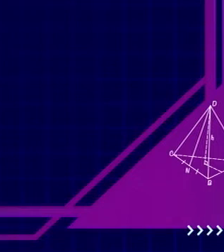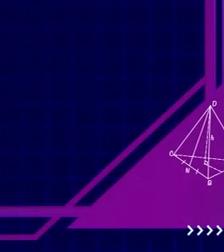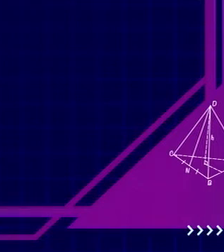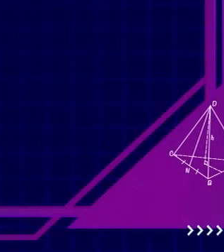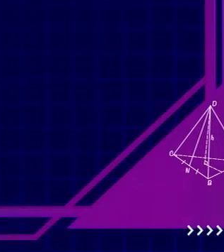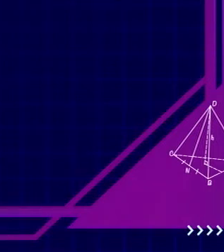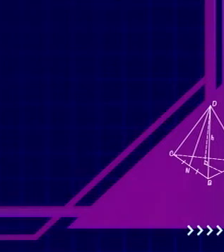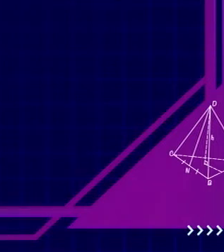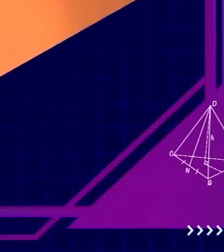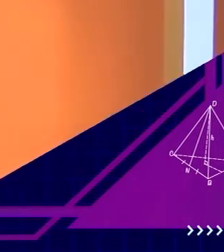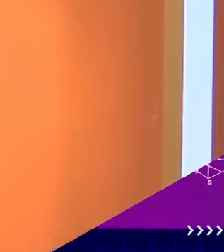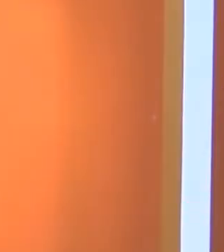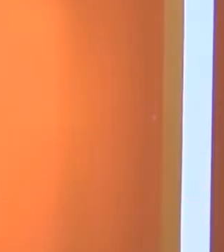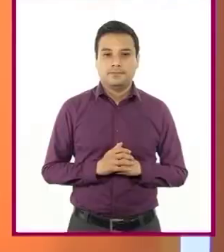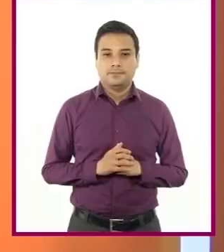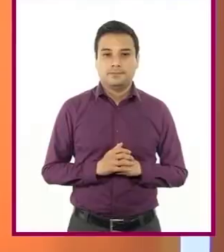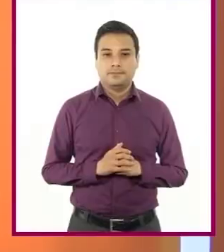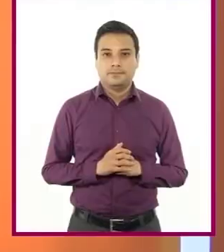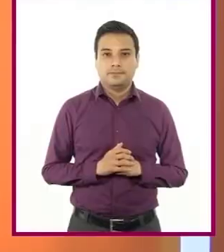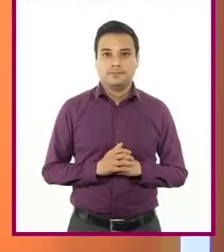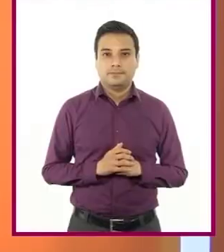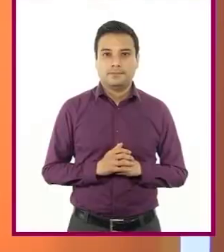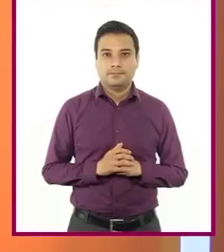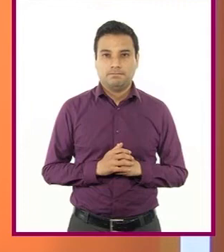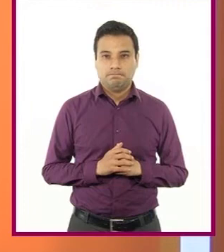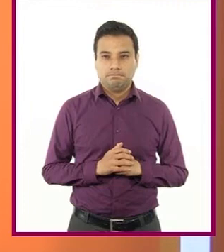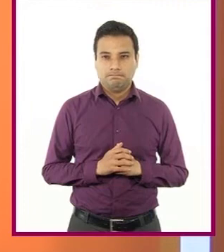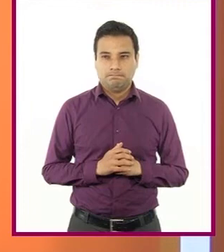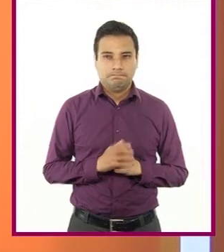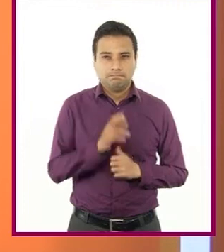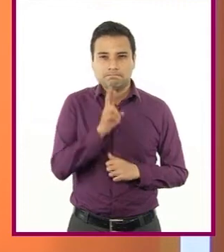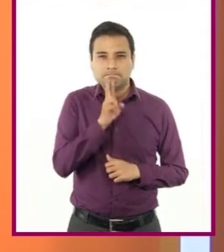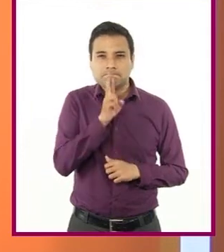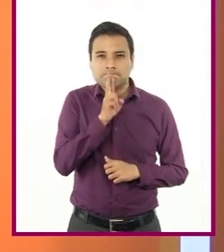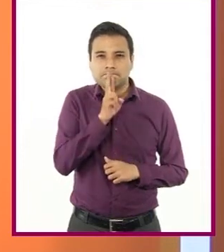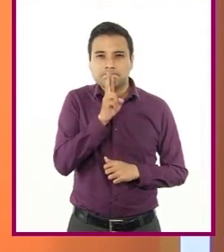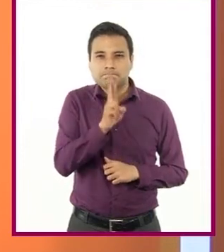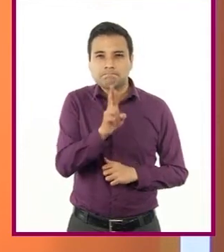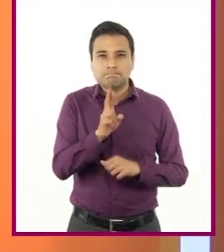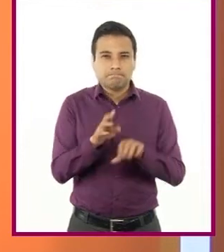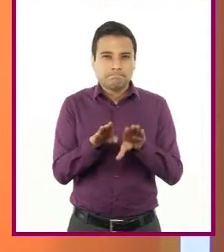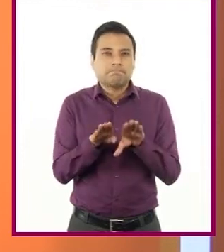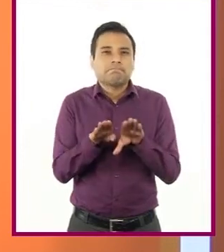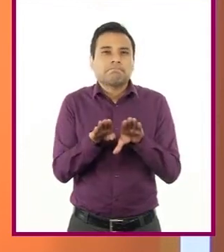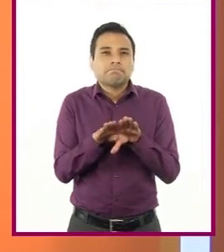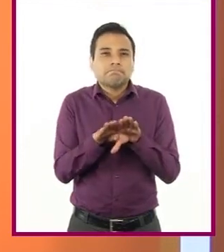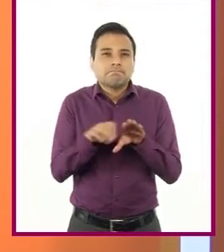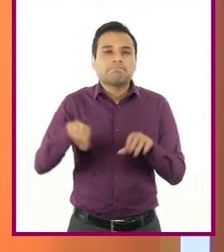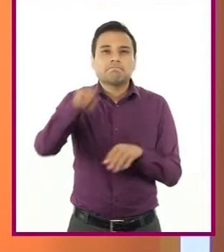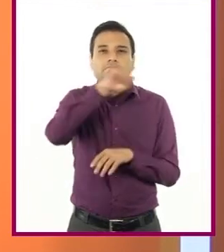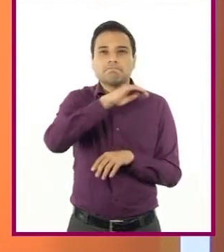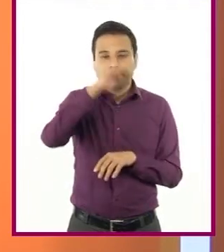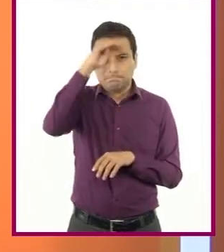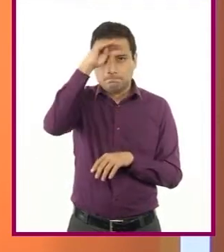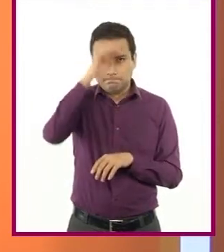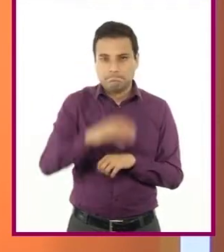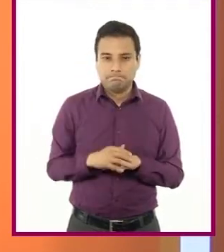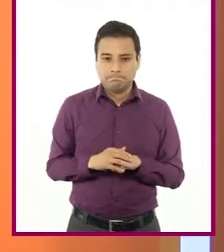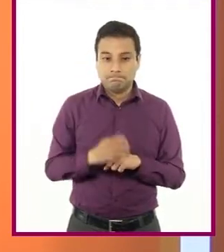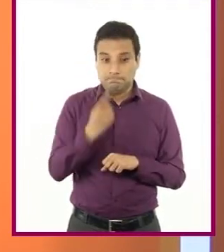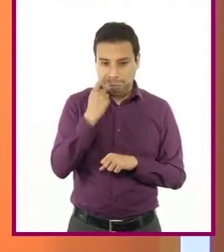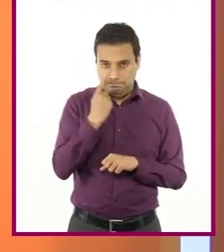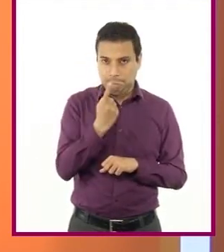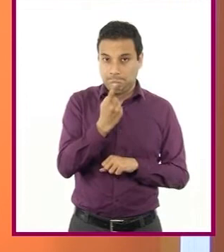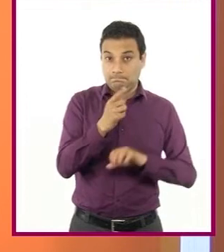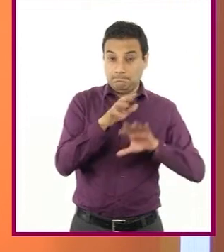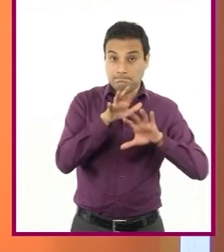altura? ¿De qué manera piensas que se puede contestar la pregunta del problema? Un pie es equivalente